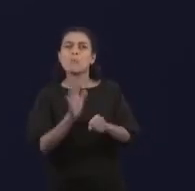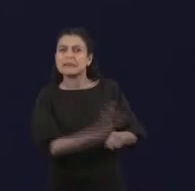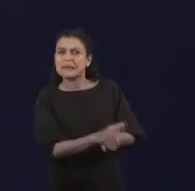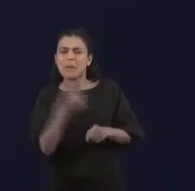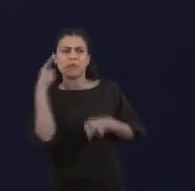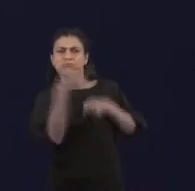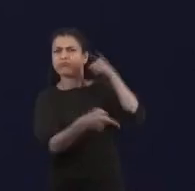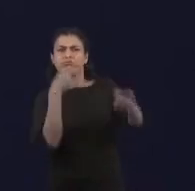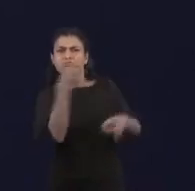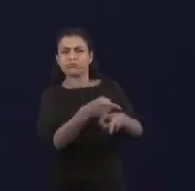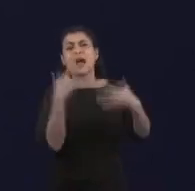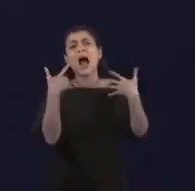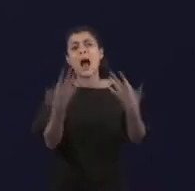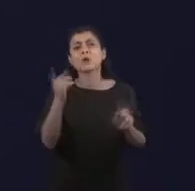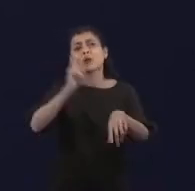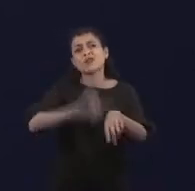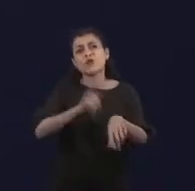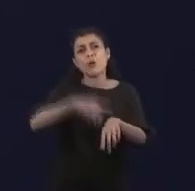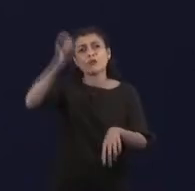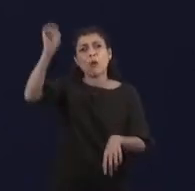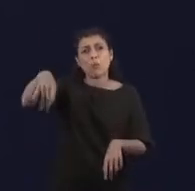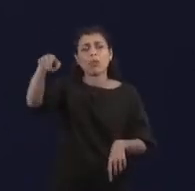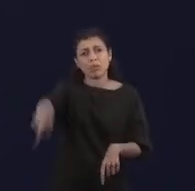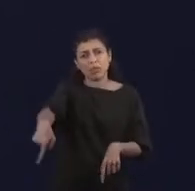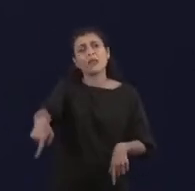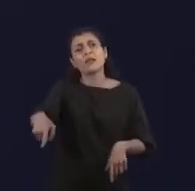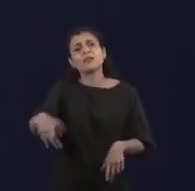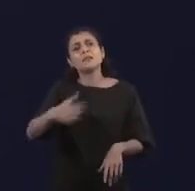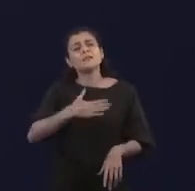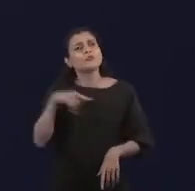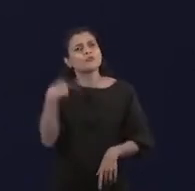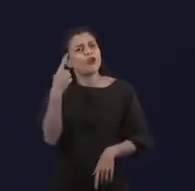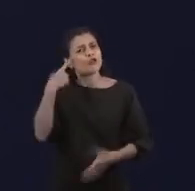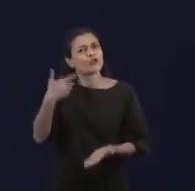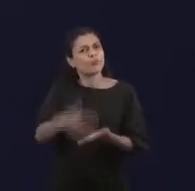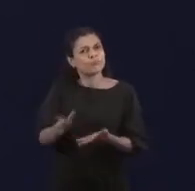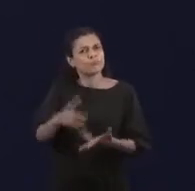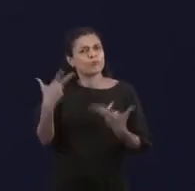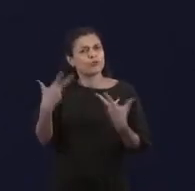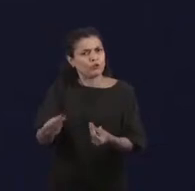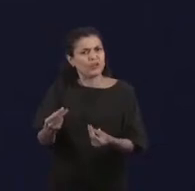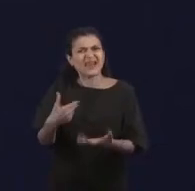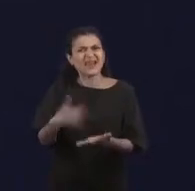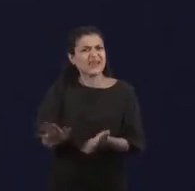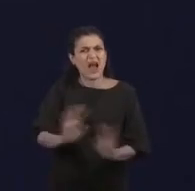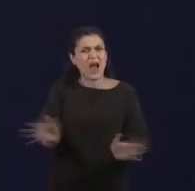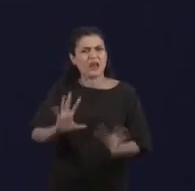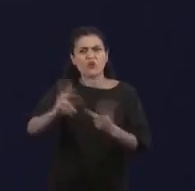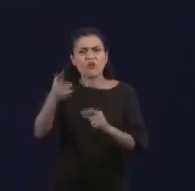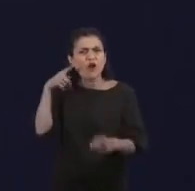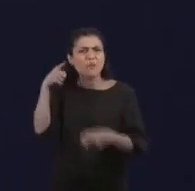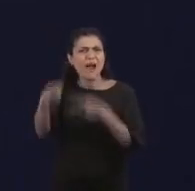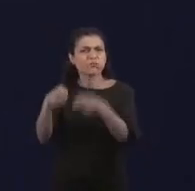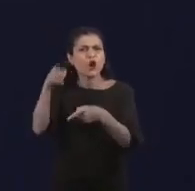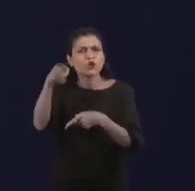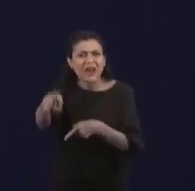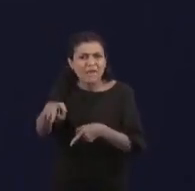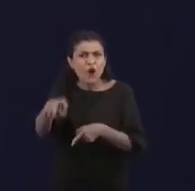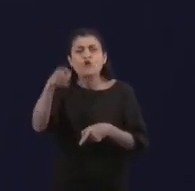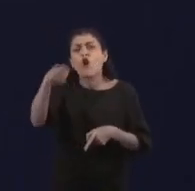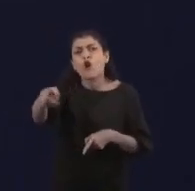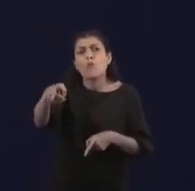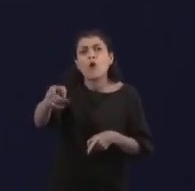ya que estás acá, por supuesto que repudiamos lo que te pasó y apelamos a que nunca más vuelva a pasar, ni con vos ni con